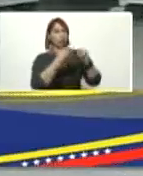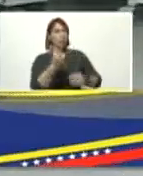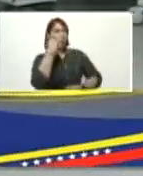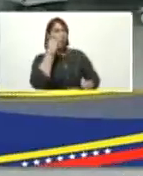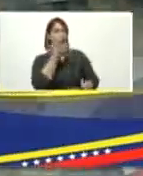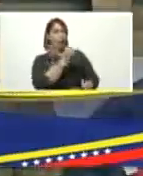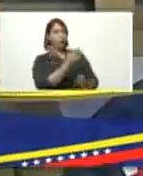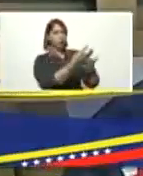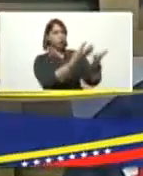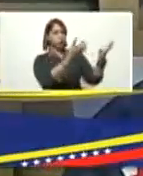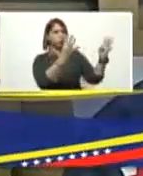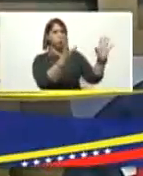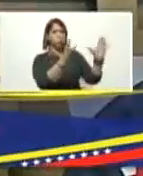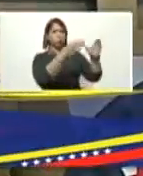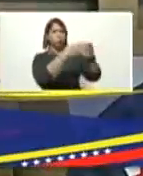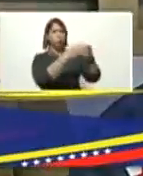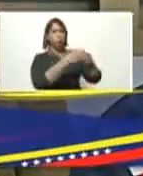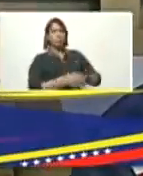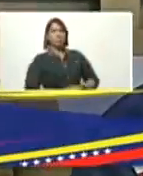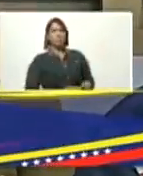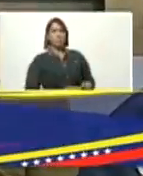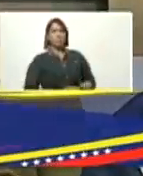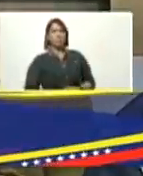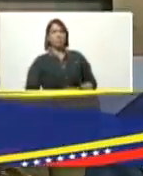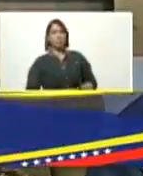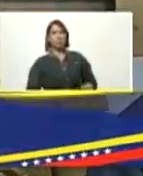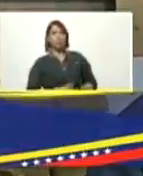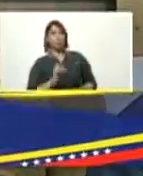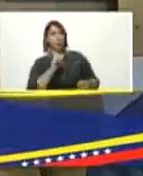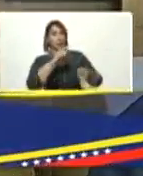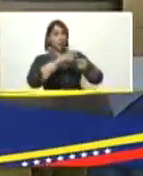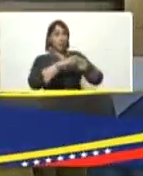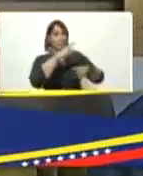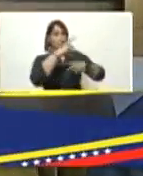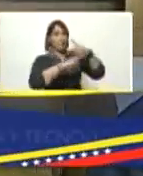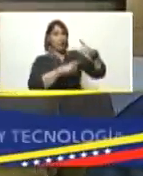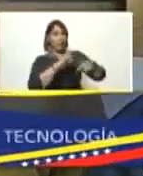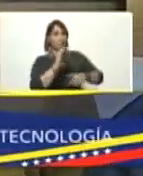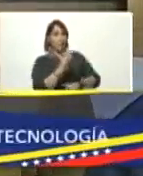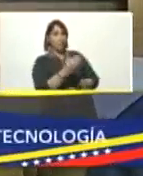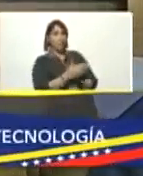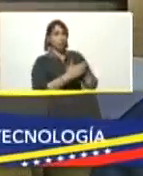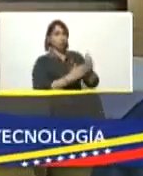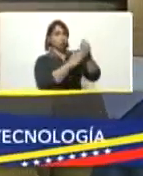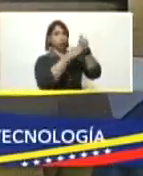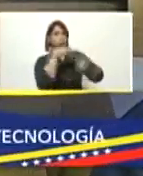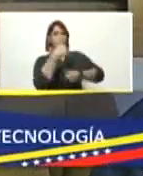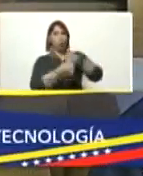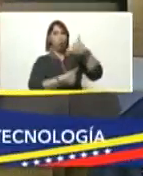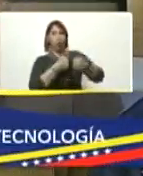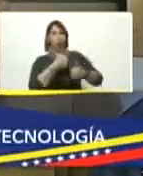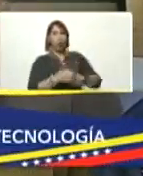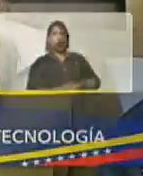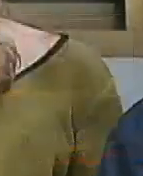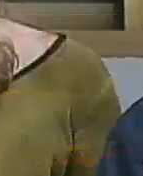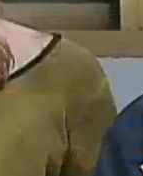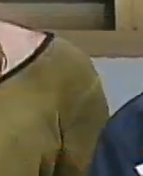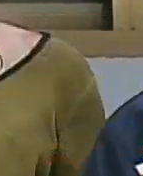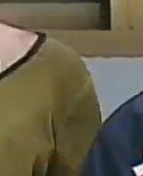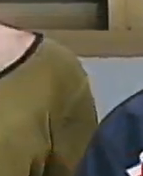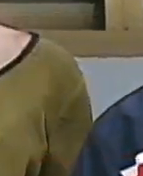ahí reunidas presencialmente. Esto es parte del plan Callapa Heroica, en el cual el Ministerio del